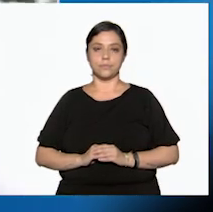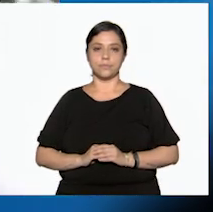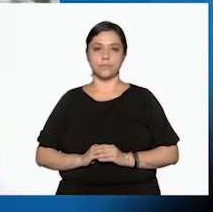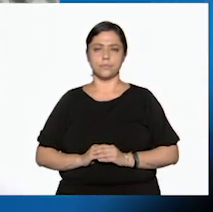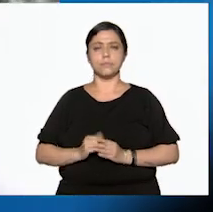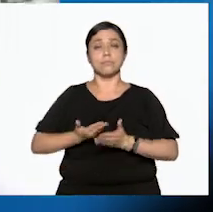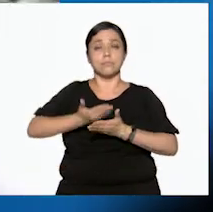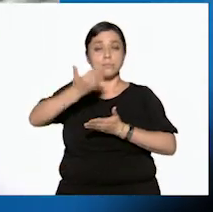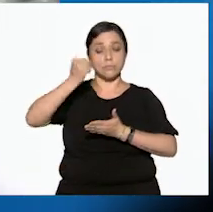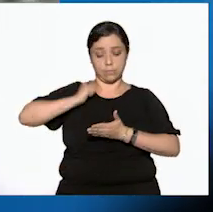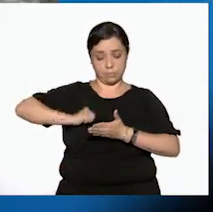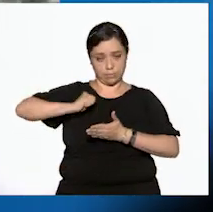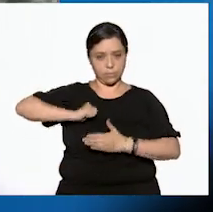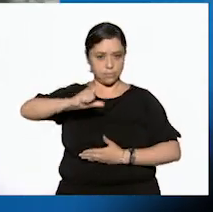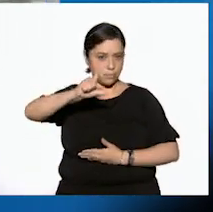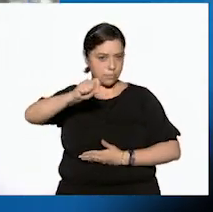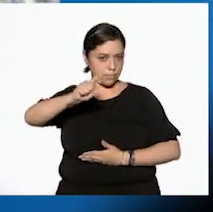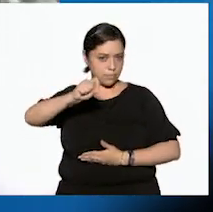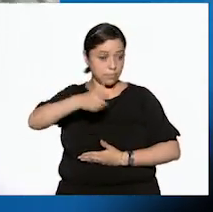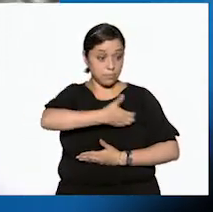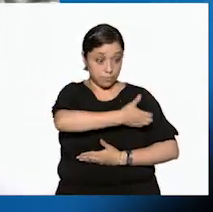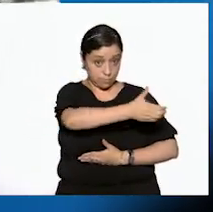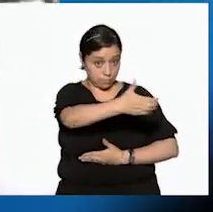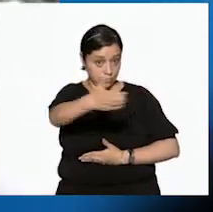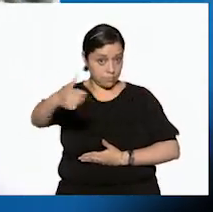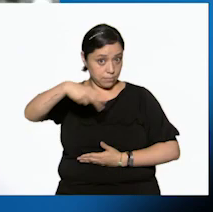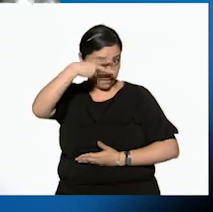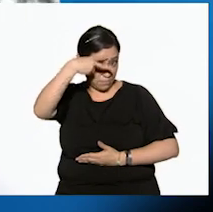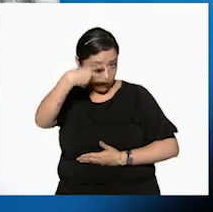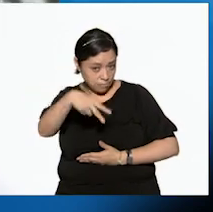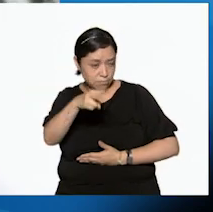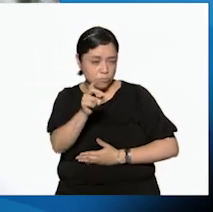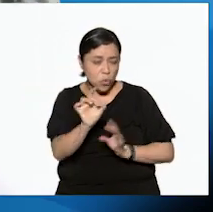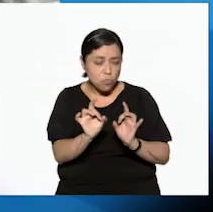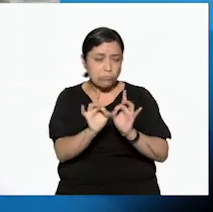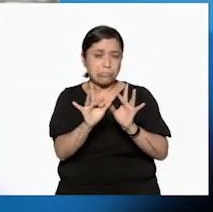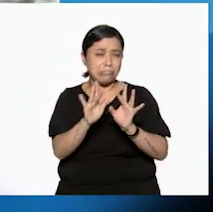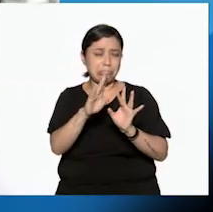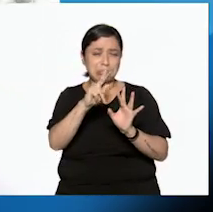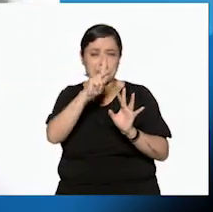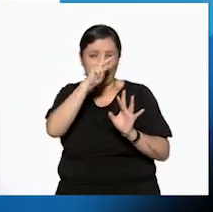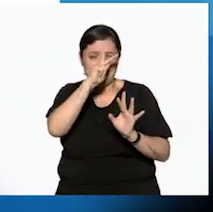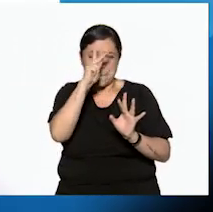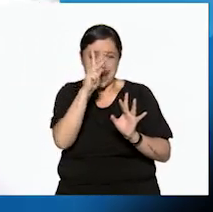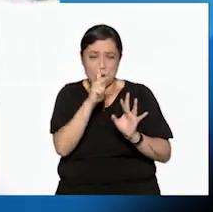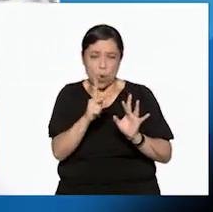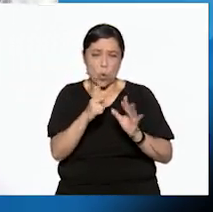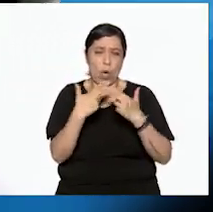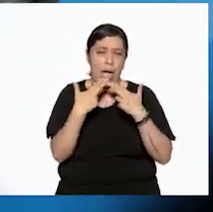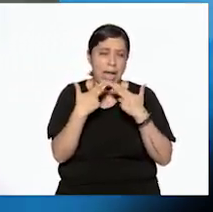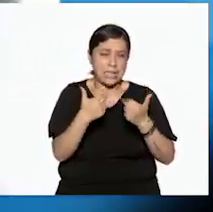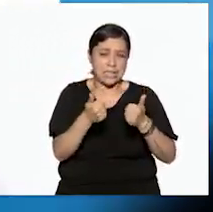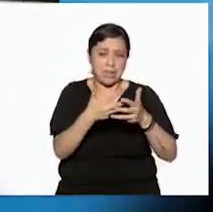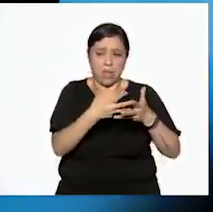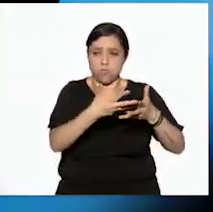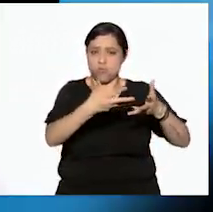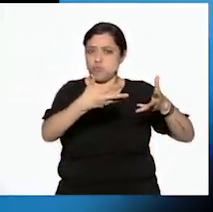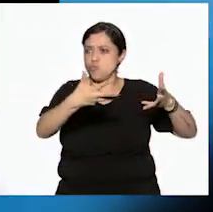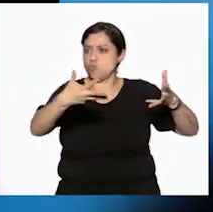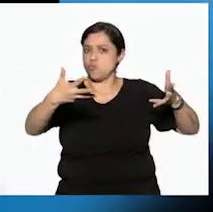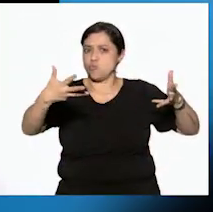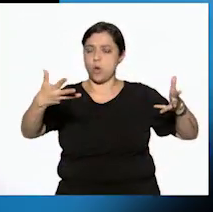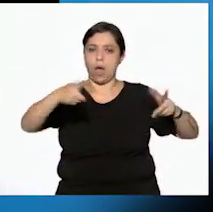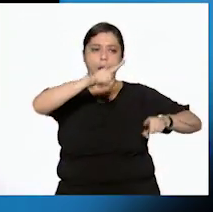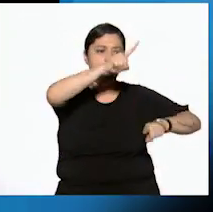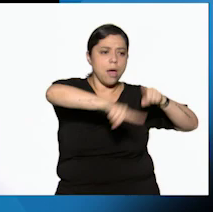A principios del siglo XX, el campo mexicano vivía una terrible crisis. Las haciendas crecieron tanto que fueron